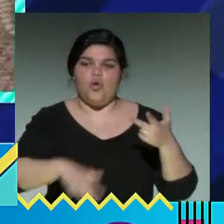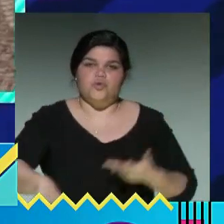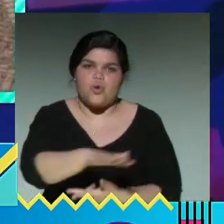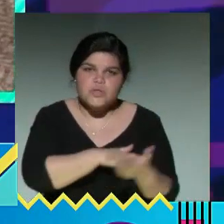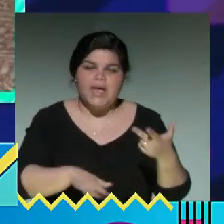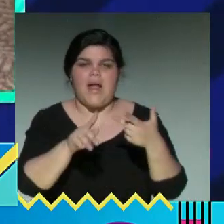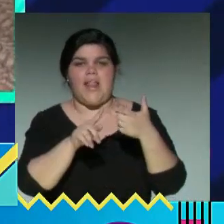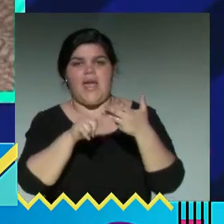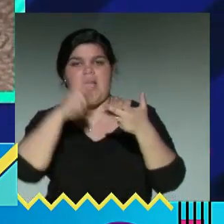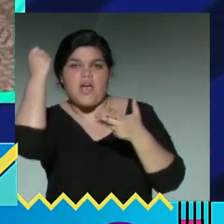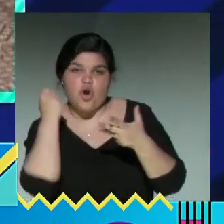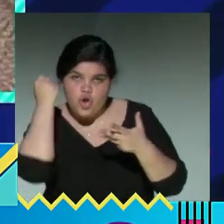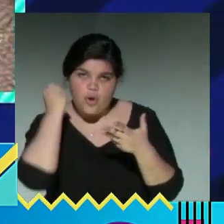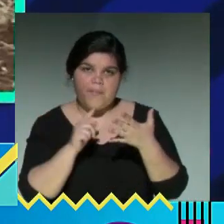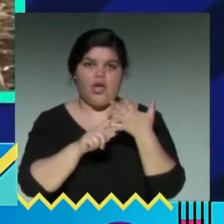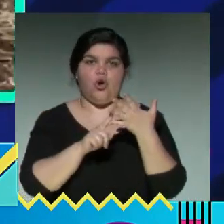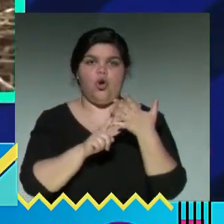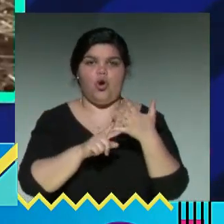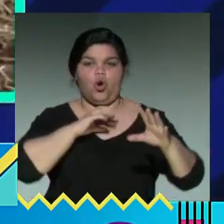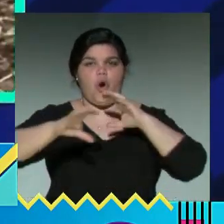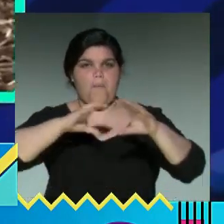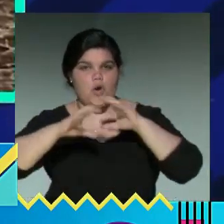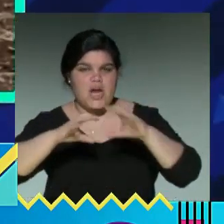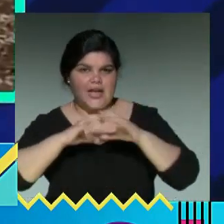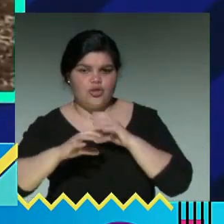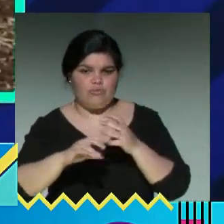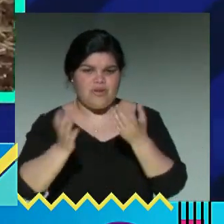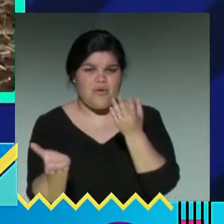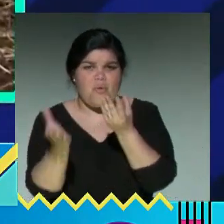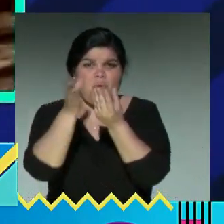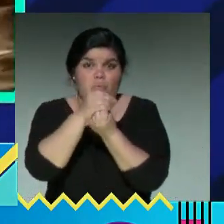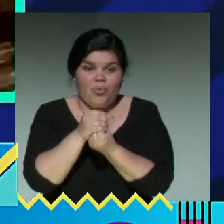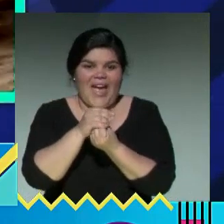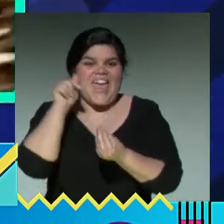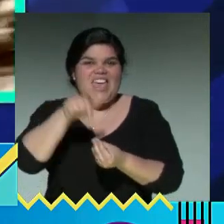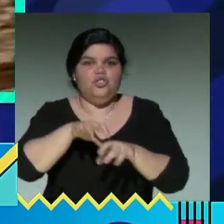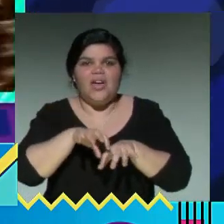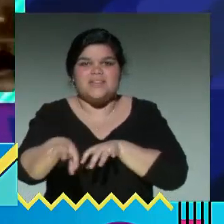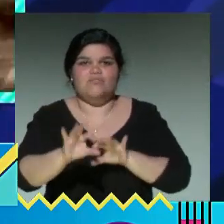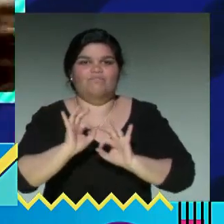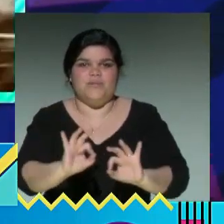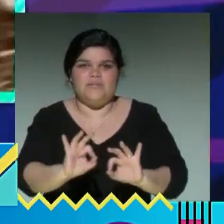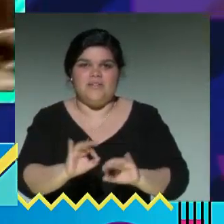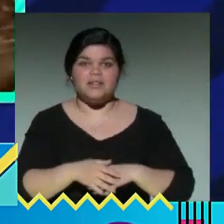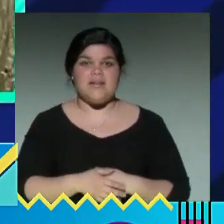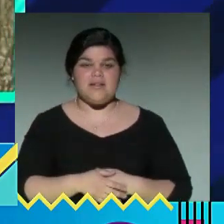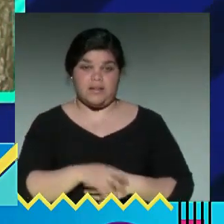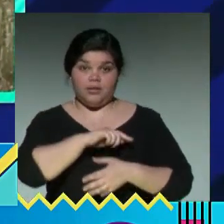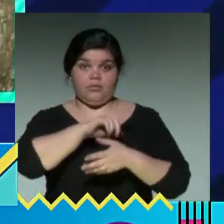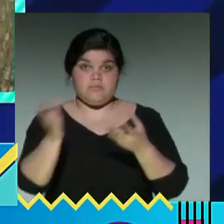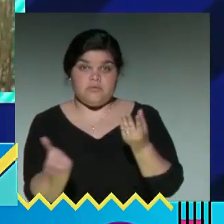sociales, económicas, comunicacionales. Entonces, de alguna manera pensamos que es un buen